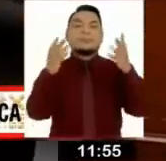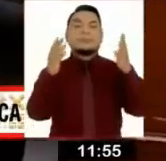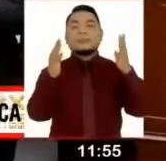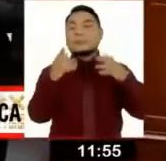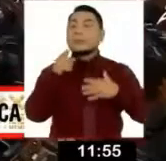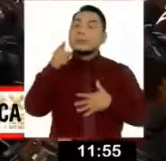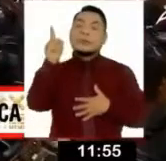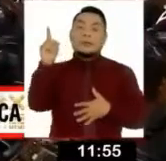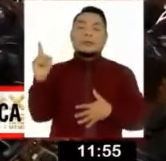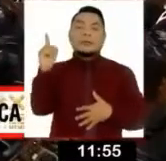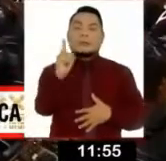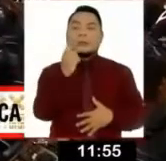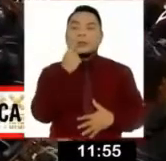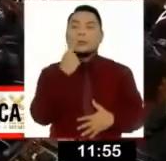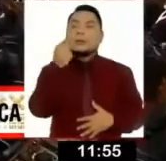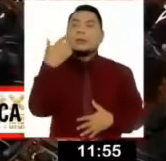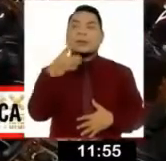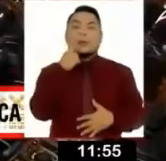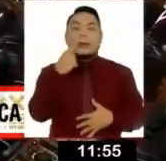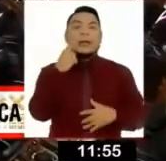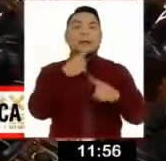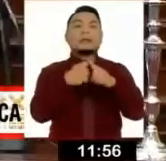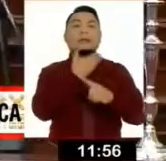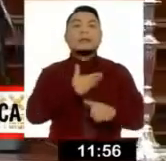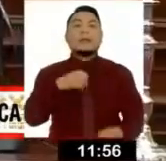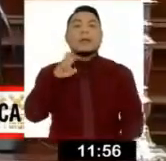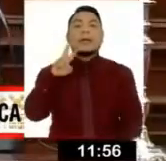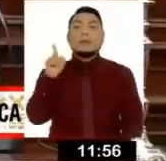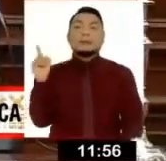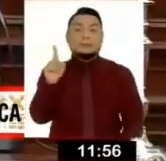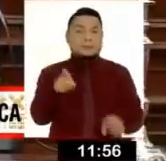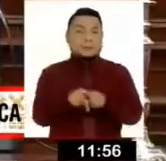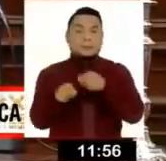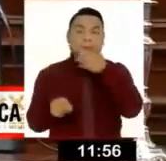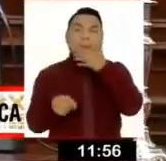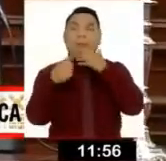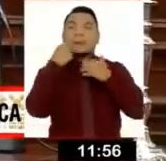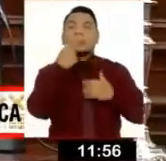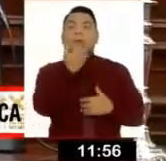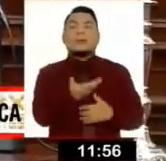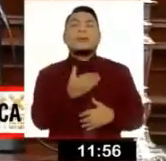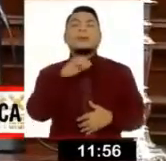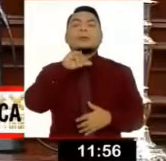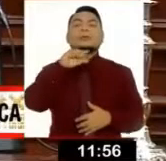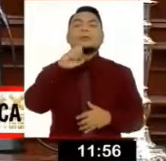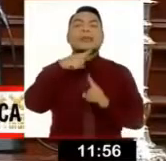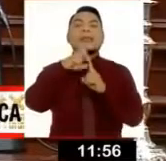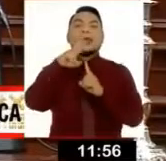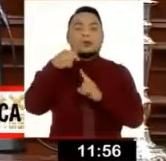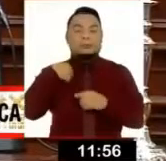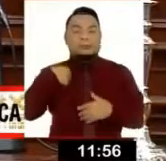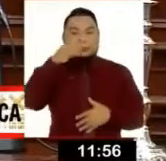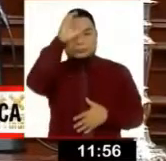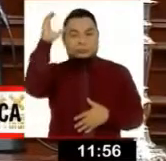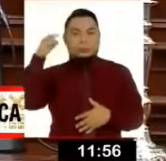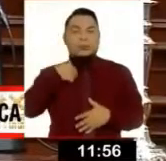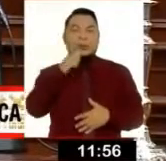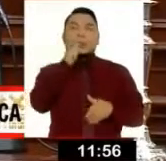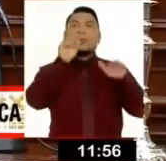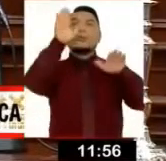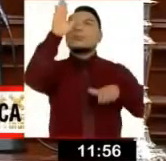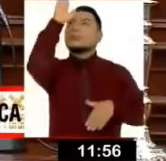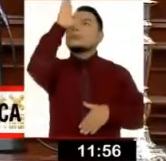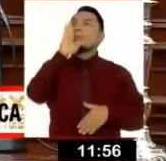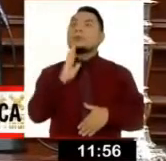Ante la presencia de los visitantes internacionales, el expresidente Evo Morales entre ellos. José Pedro Castillo Terrones, juro por Dios, por